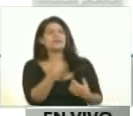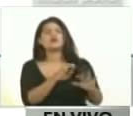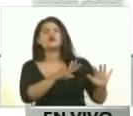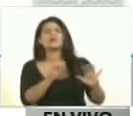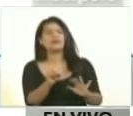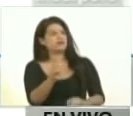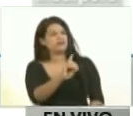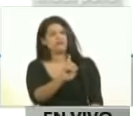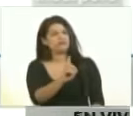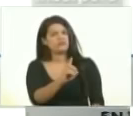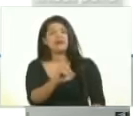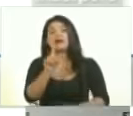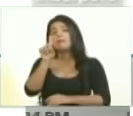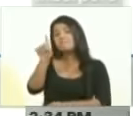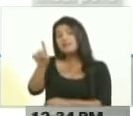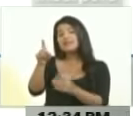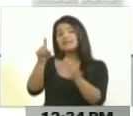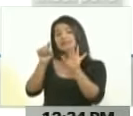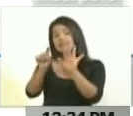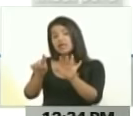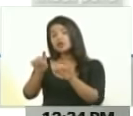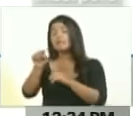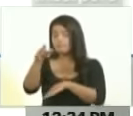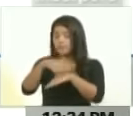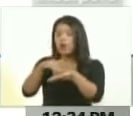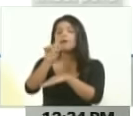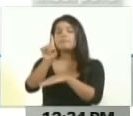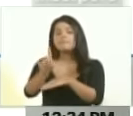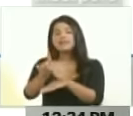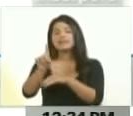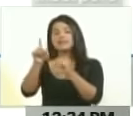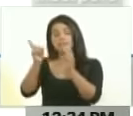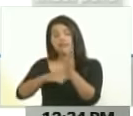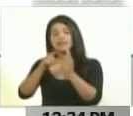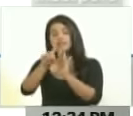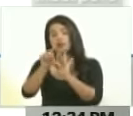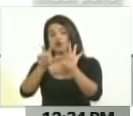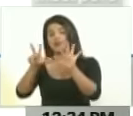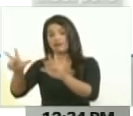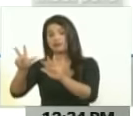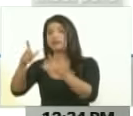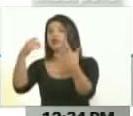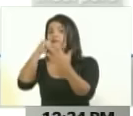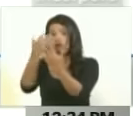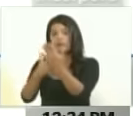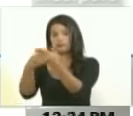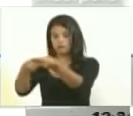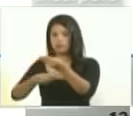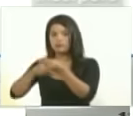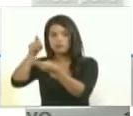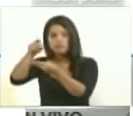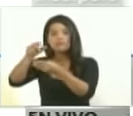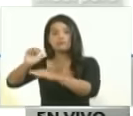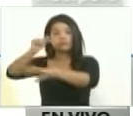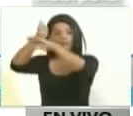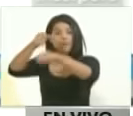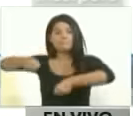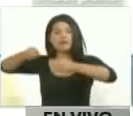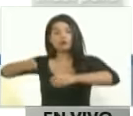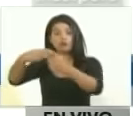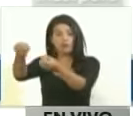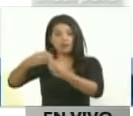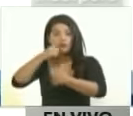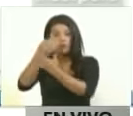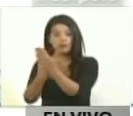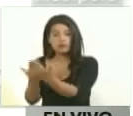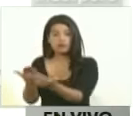Referíamos a las 1.183 anteriormente, pero que ya hay normas que ya no están vigentes en el Mercosur. Por eso la diferencia en el número de las